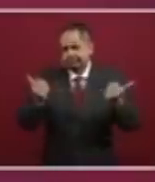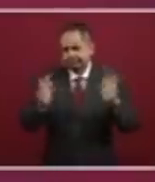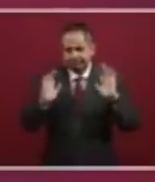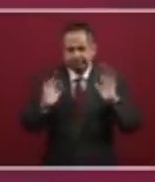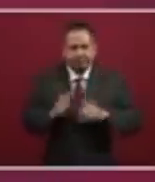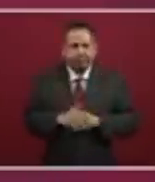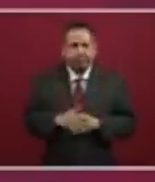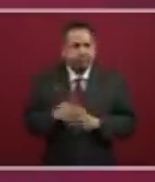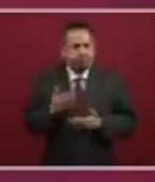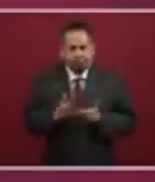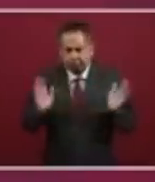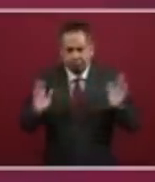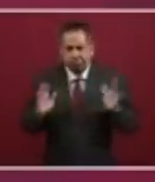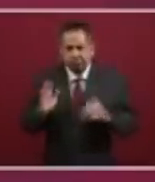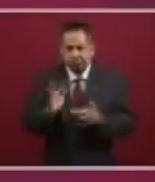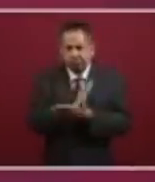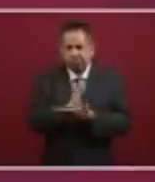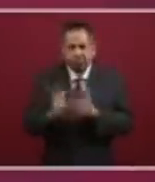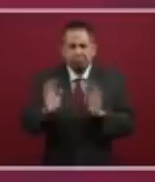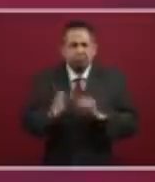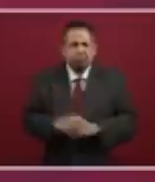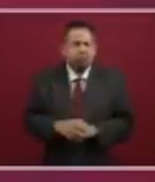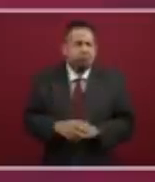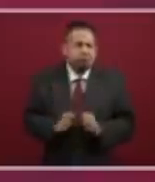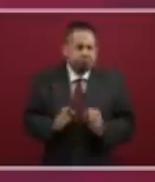Además, es una